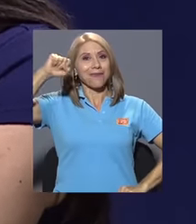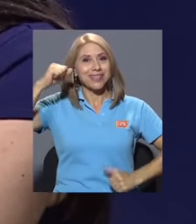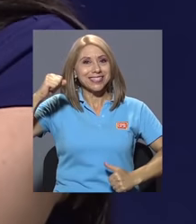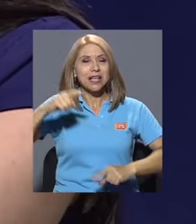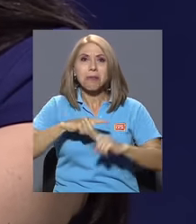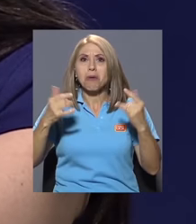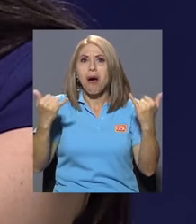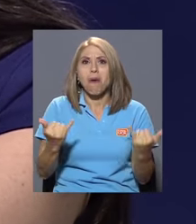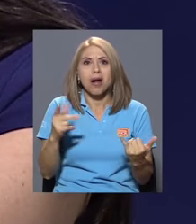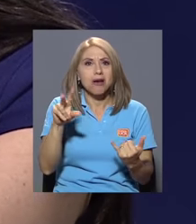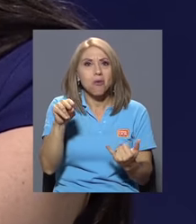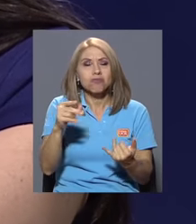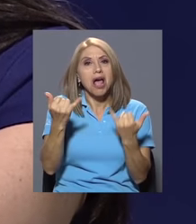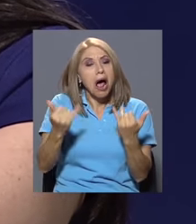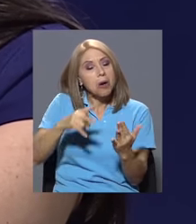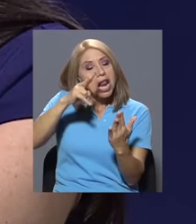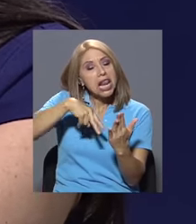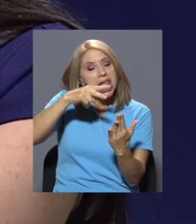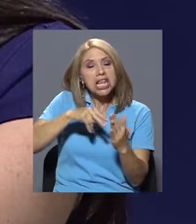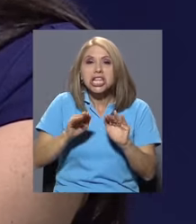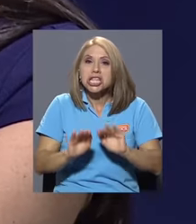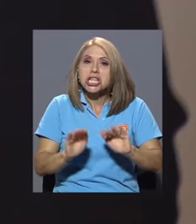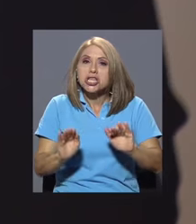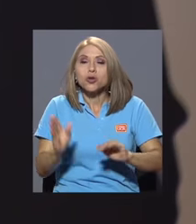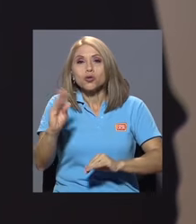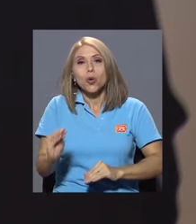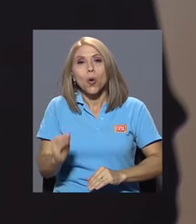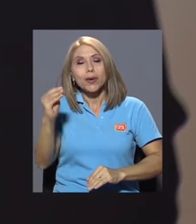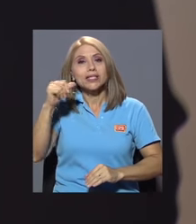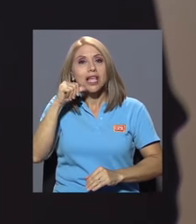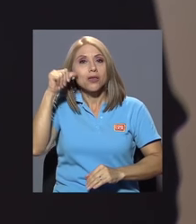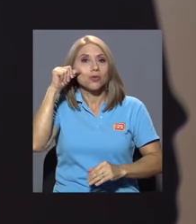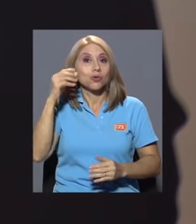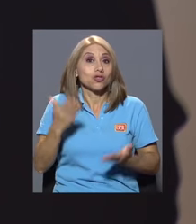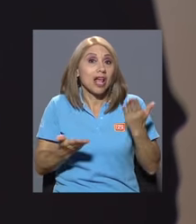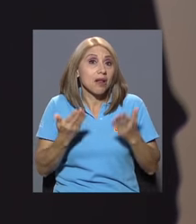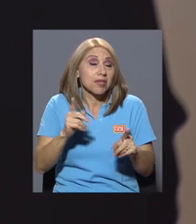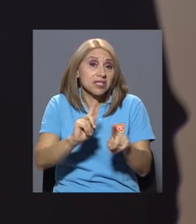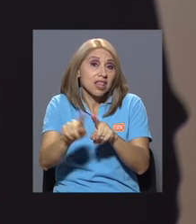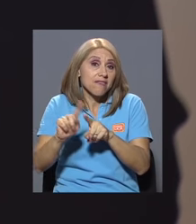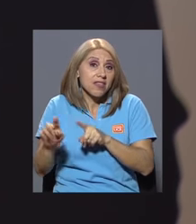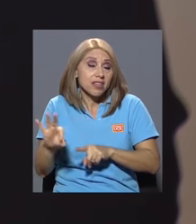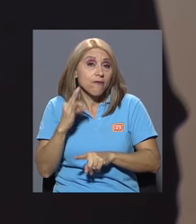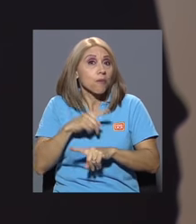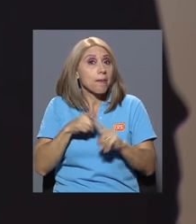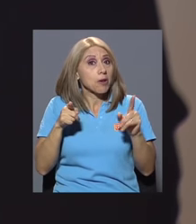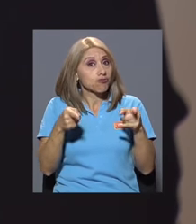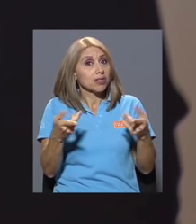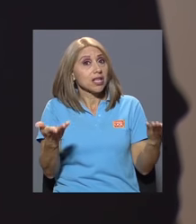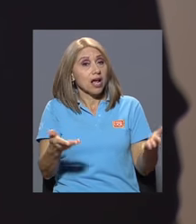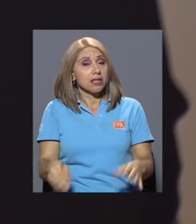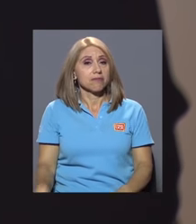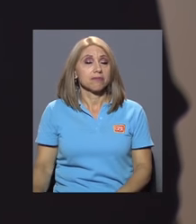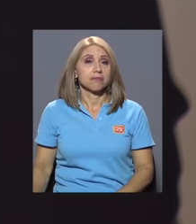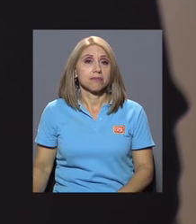ahora lo consumen tanto niños, jóvenes como adultos. Tal vez de diferente forma, pero están ahí.